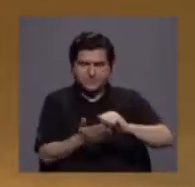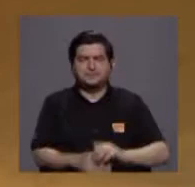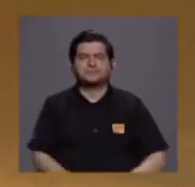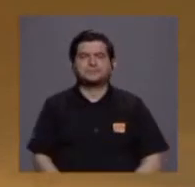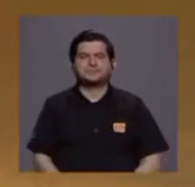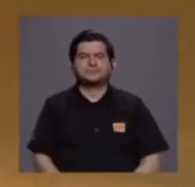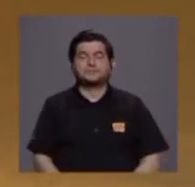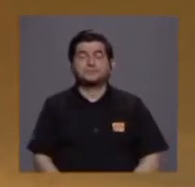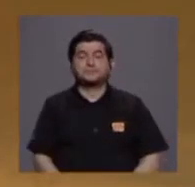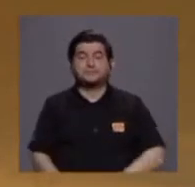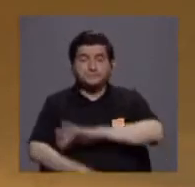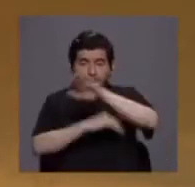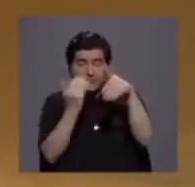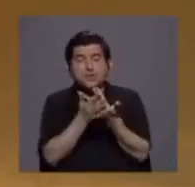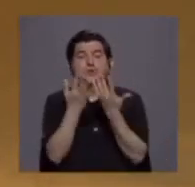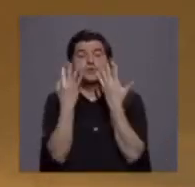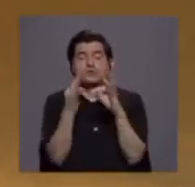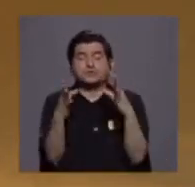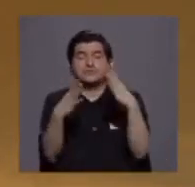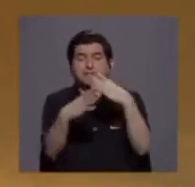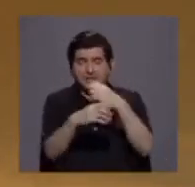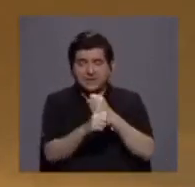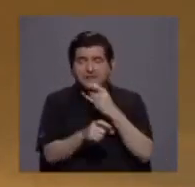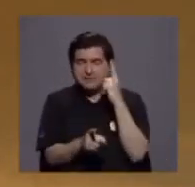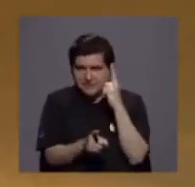Y hagamos todo lo que podamos hacer.